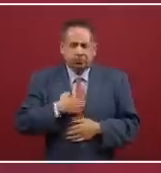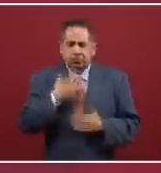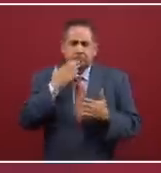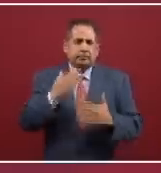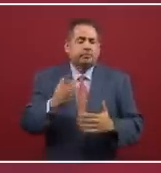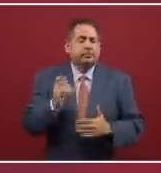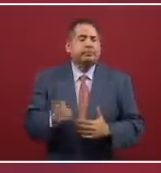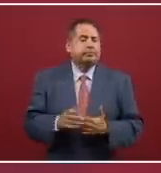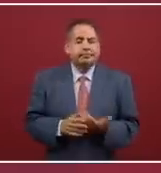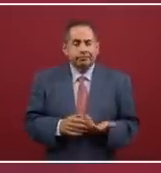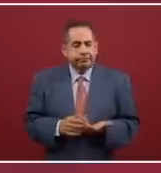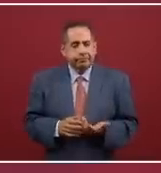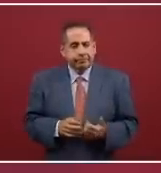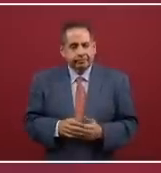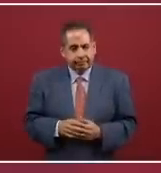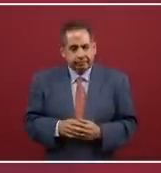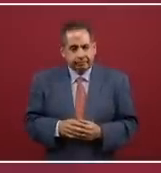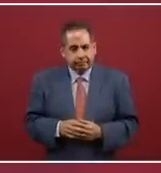este